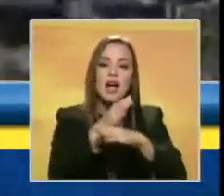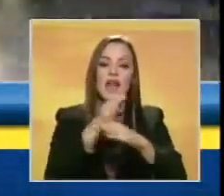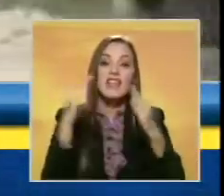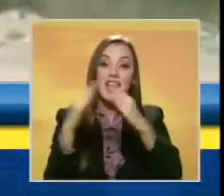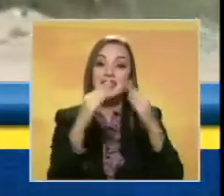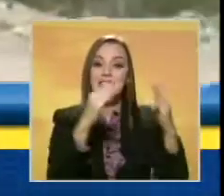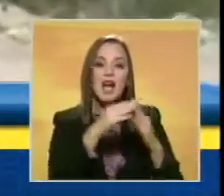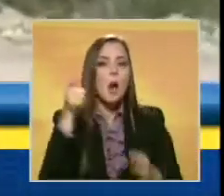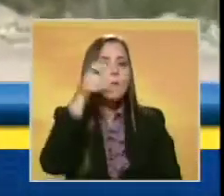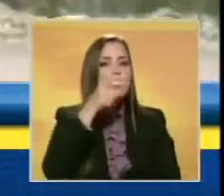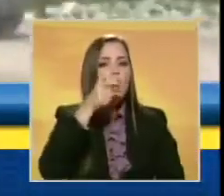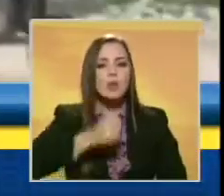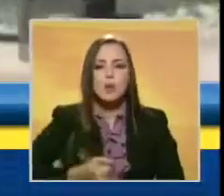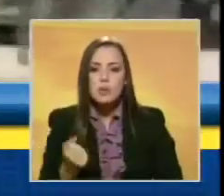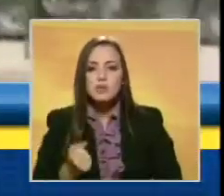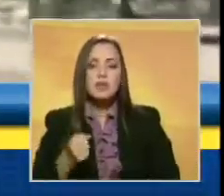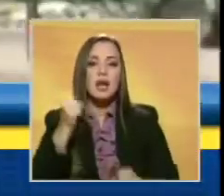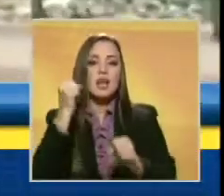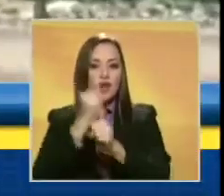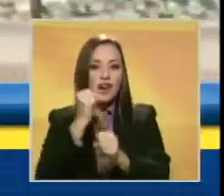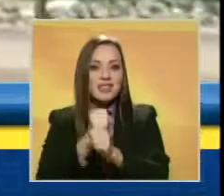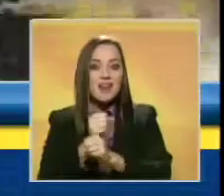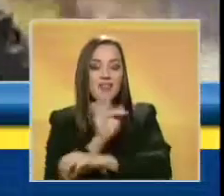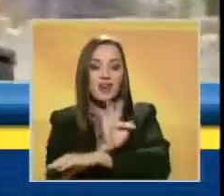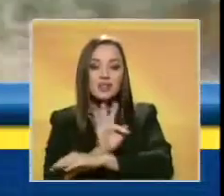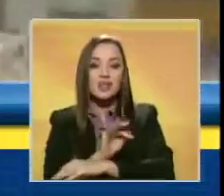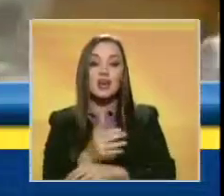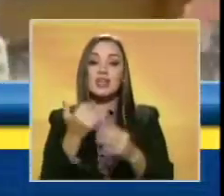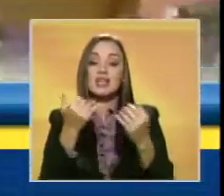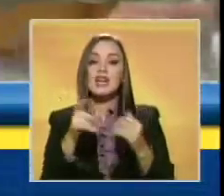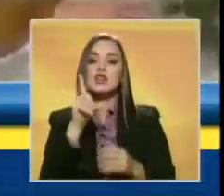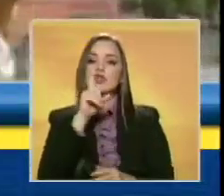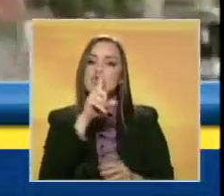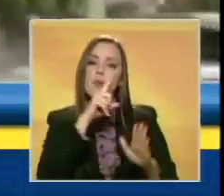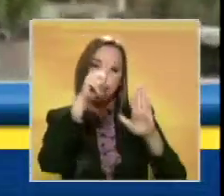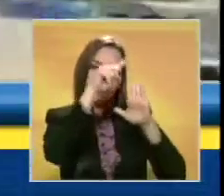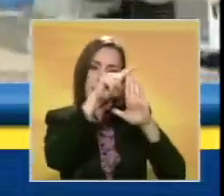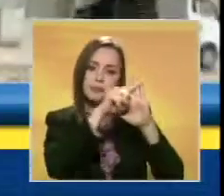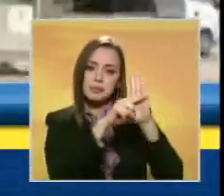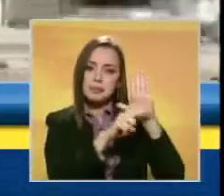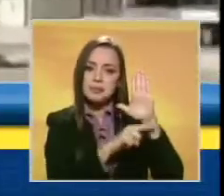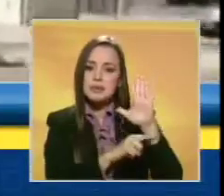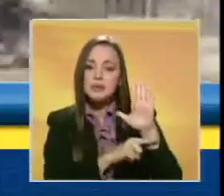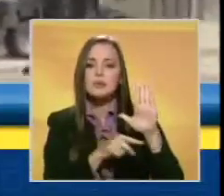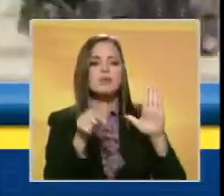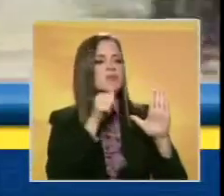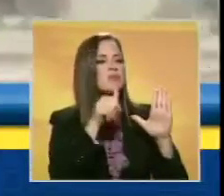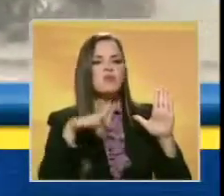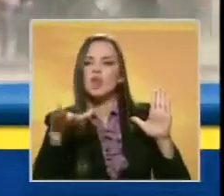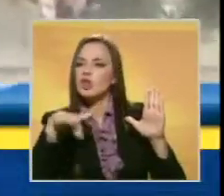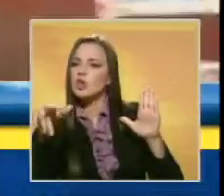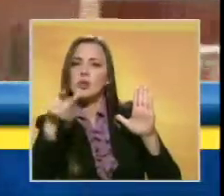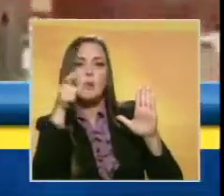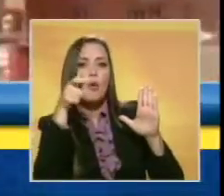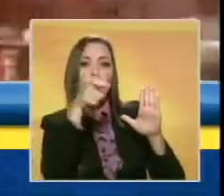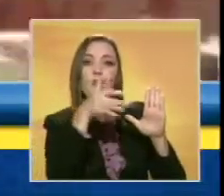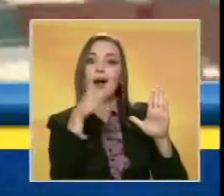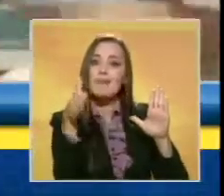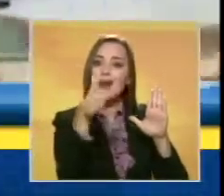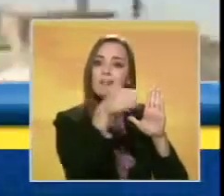policías y funcionarios del gobierno con una lista de 30 nombres. Las viviendas y comercios de propiedad suní